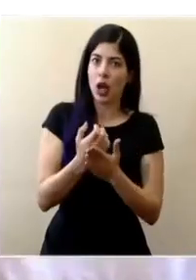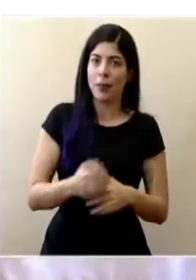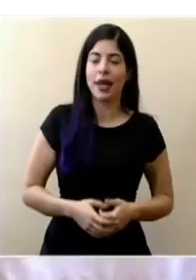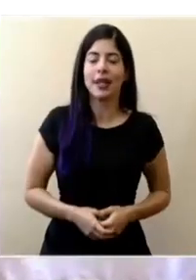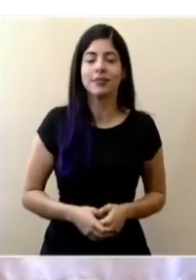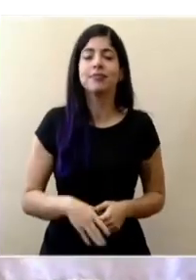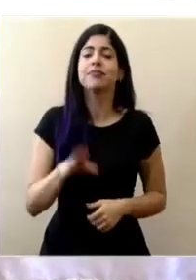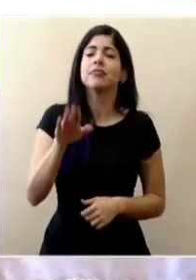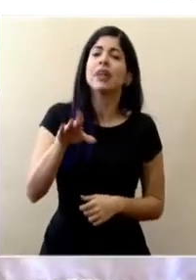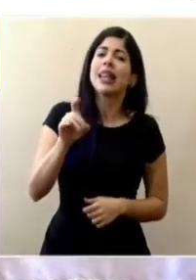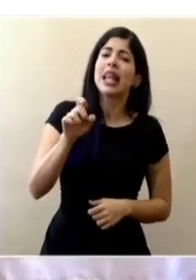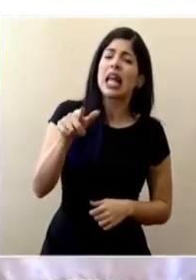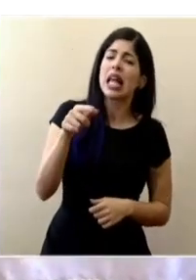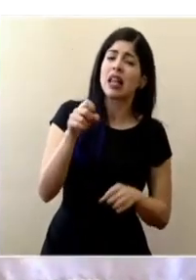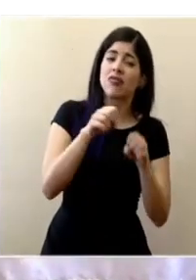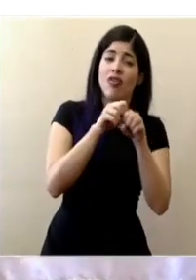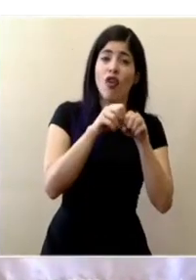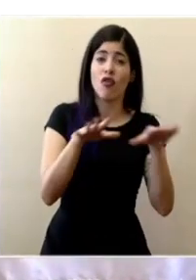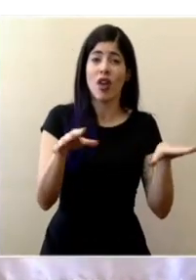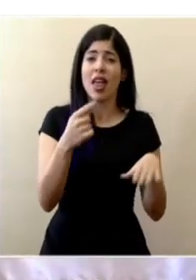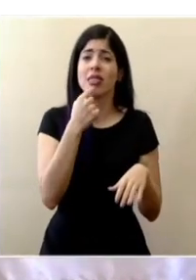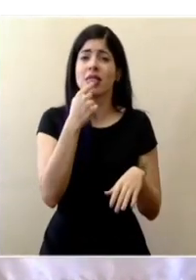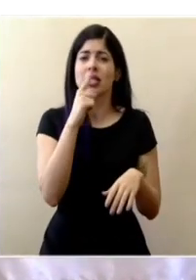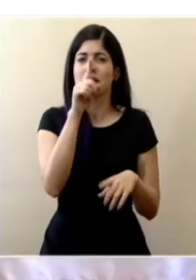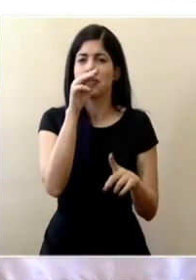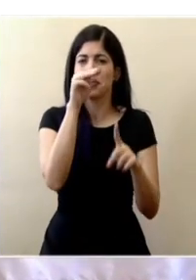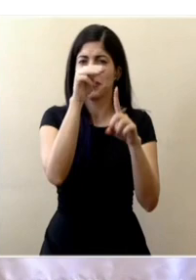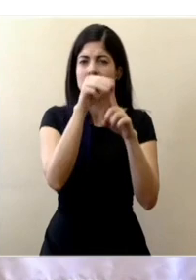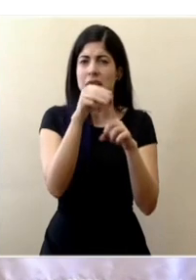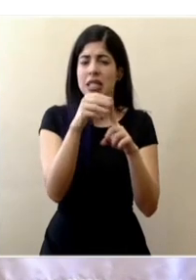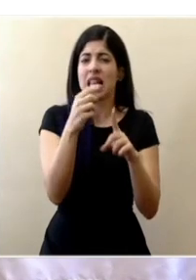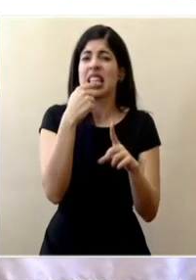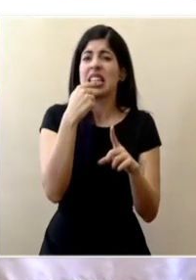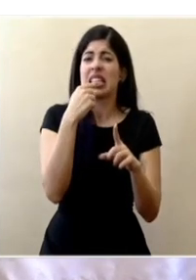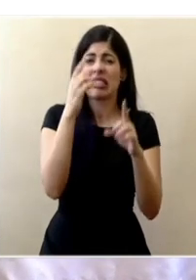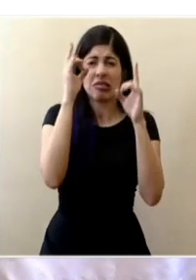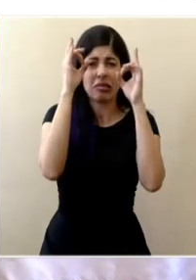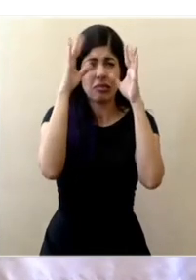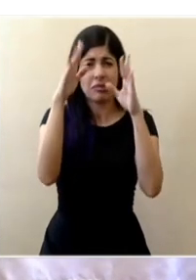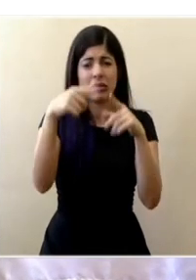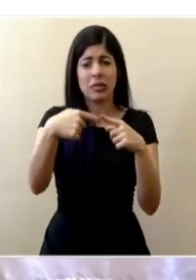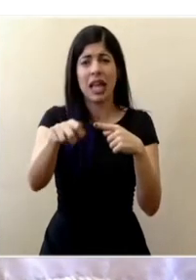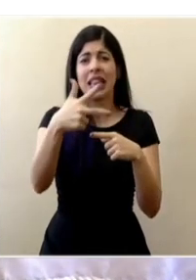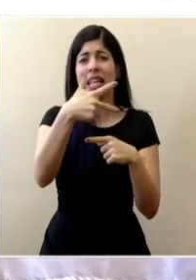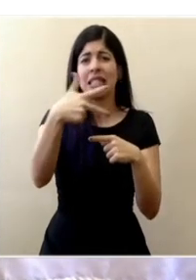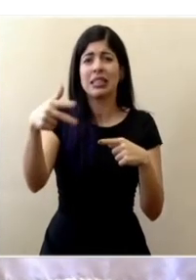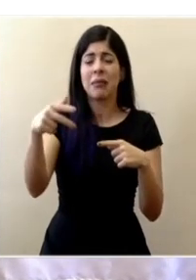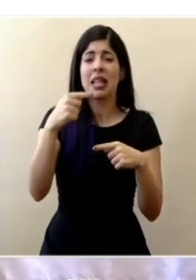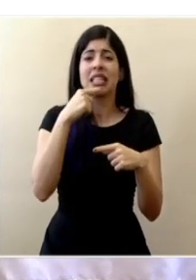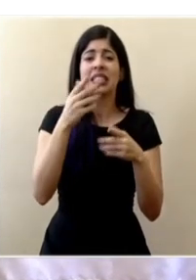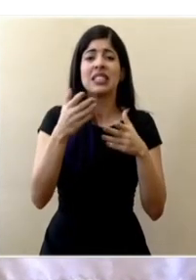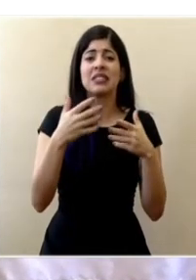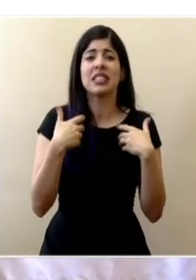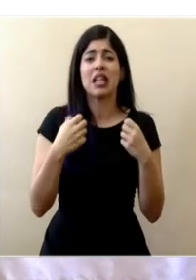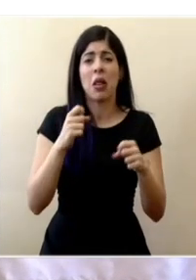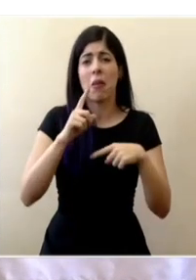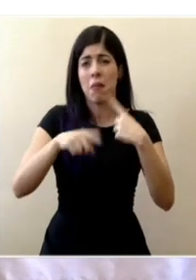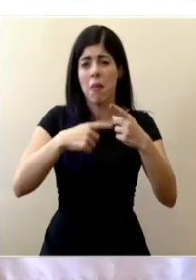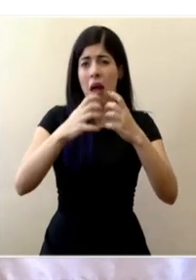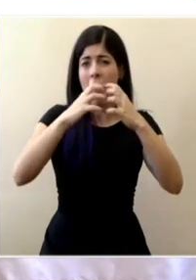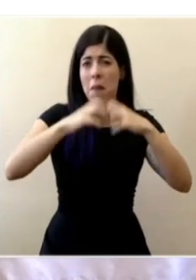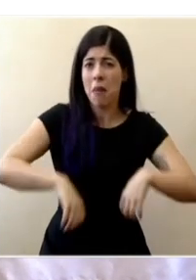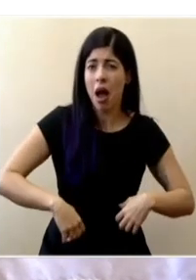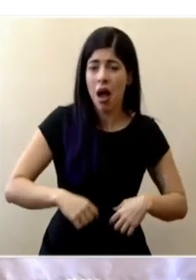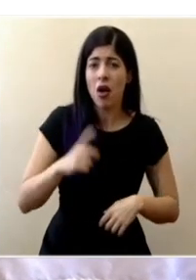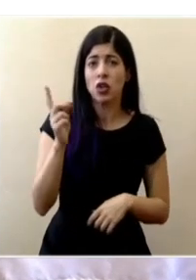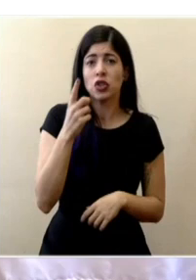daniel quesada circula en redes un mensaje que plantea un escenario trágico en tres semanas donde los servicios de salud van a colapsar con